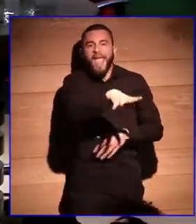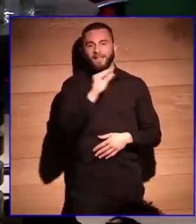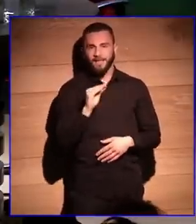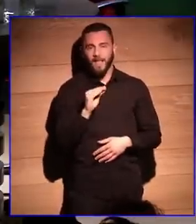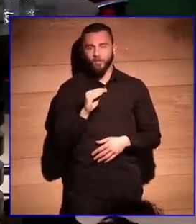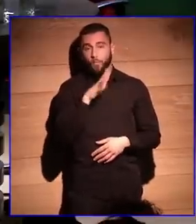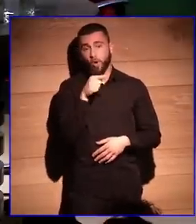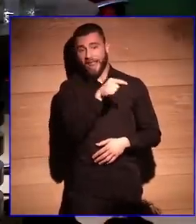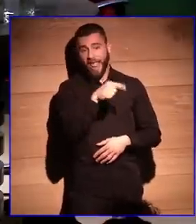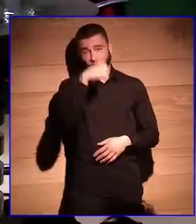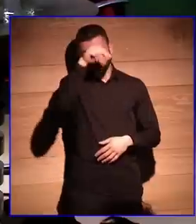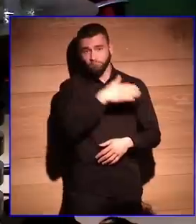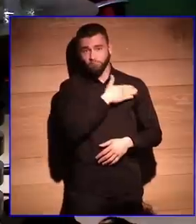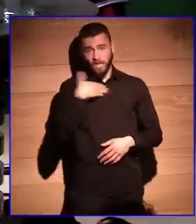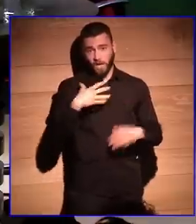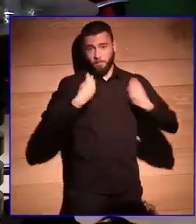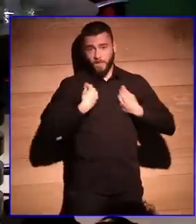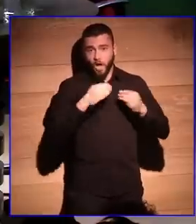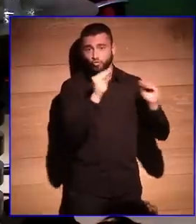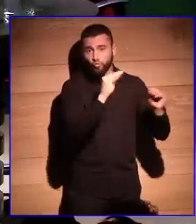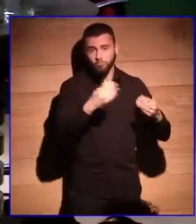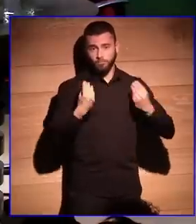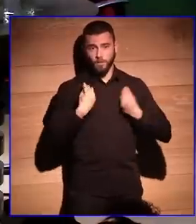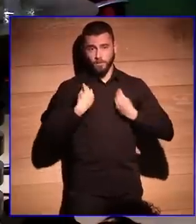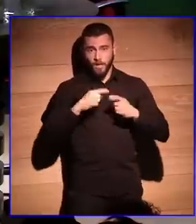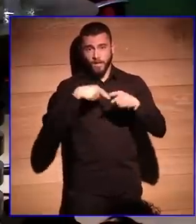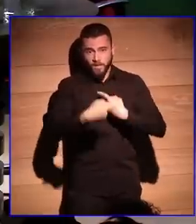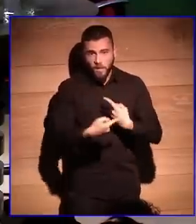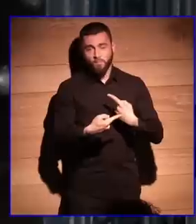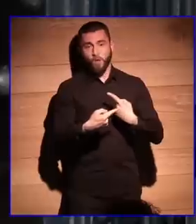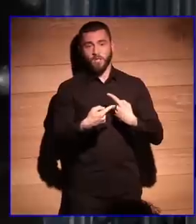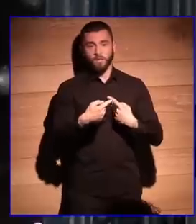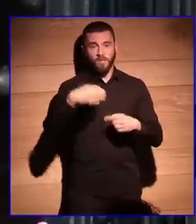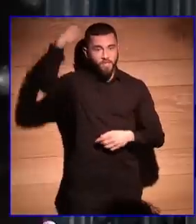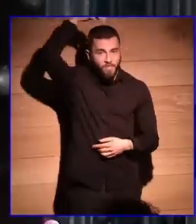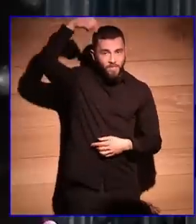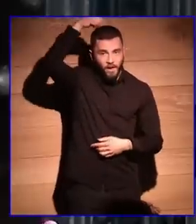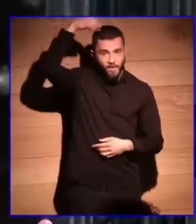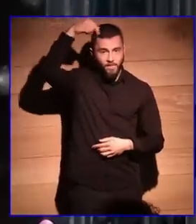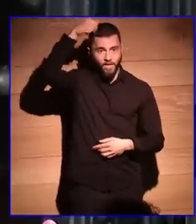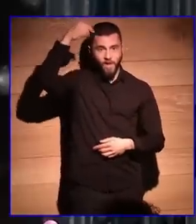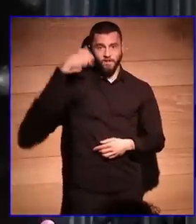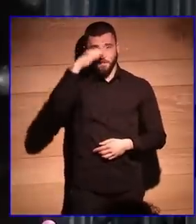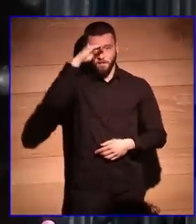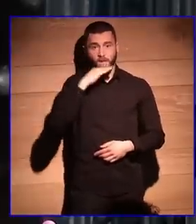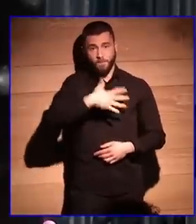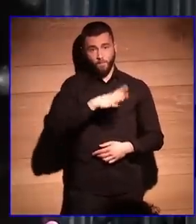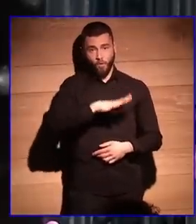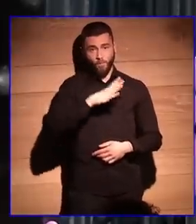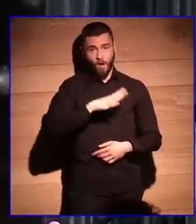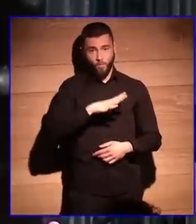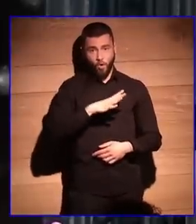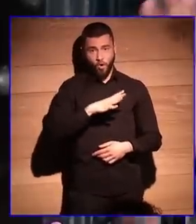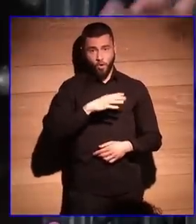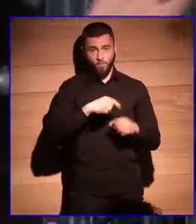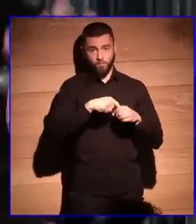querido intentar un poco vivir su vida, pero luego vuelve con contrición, se echa cenizas en la cabeza y dice, padre, por favor, dame, aunque sea el último puesto,